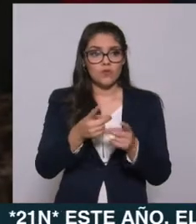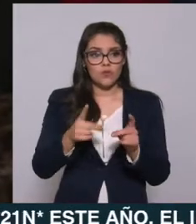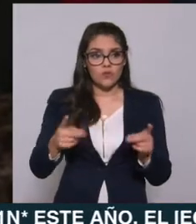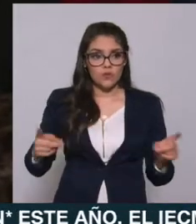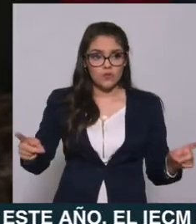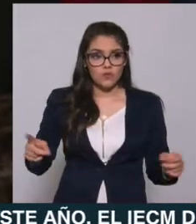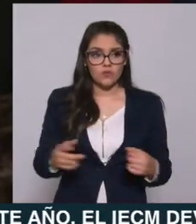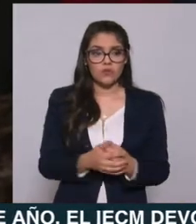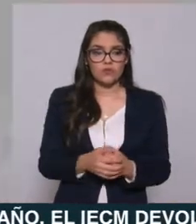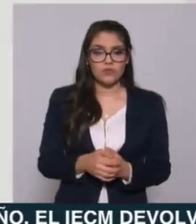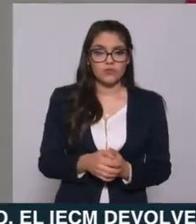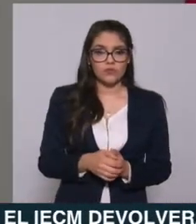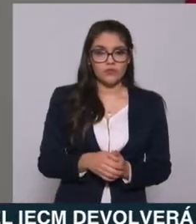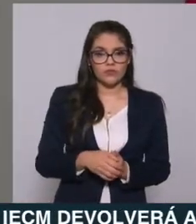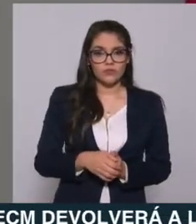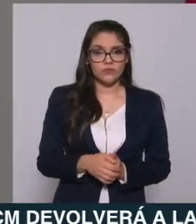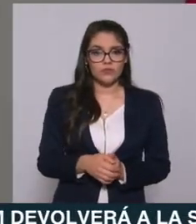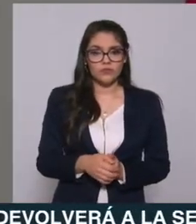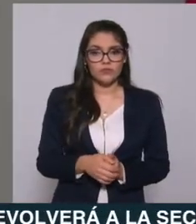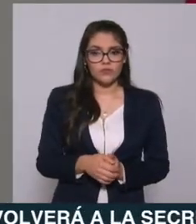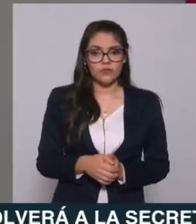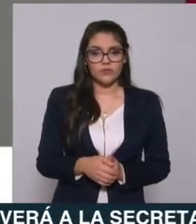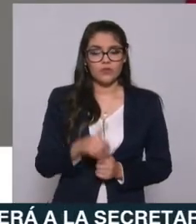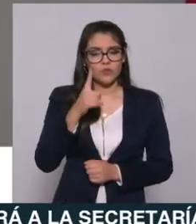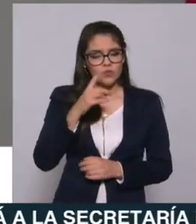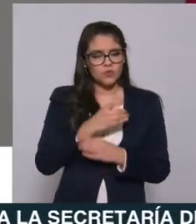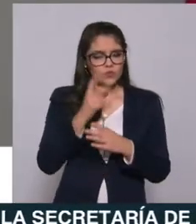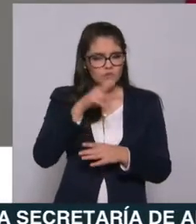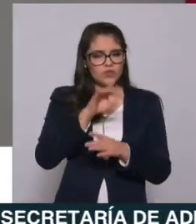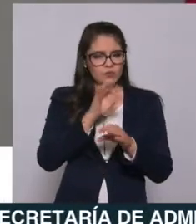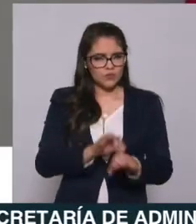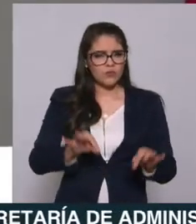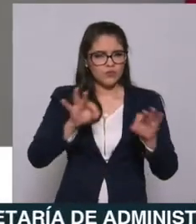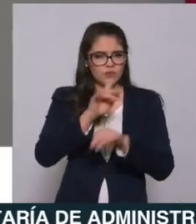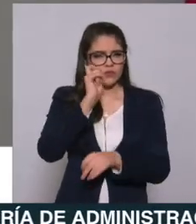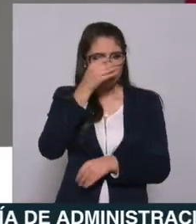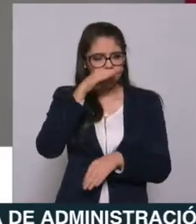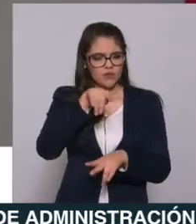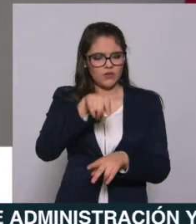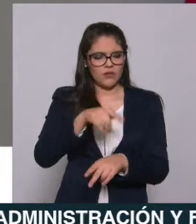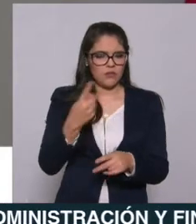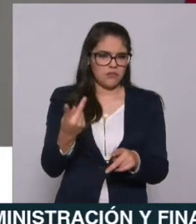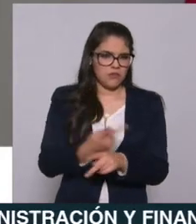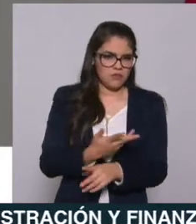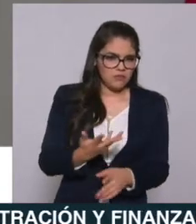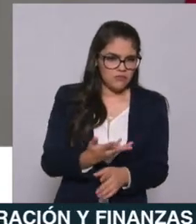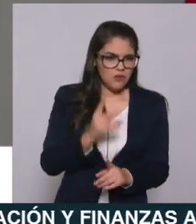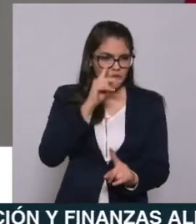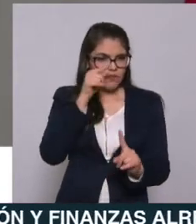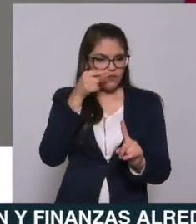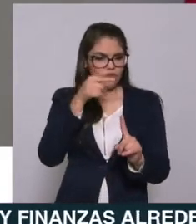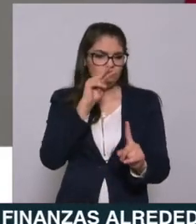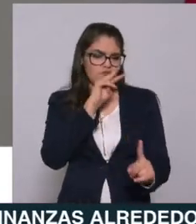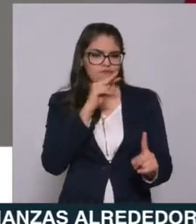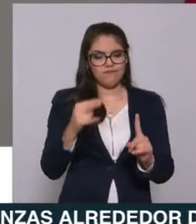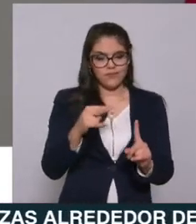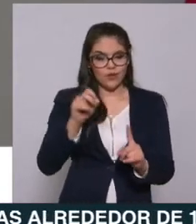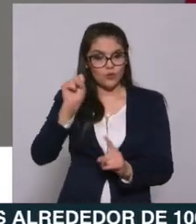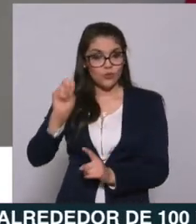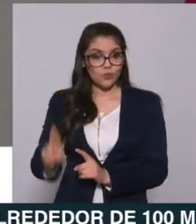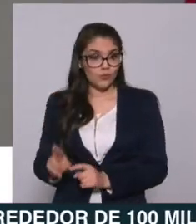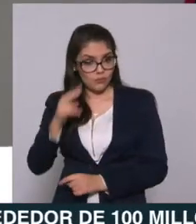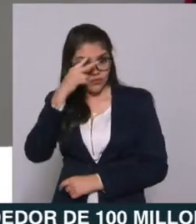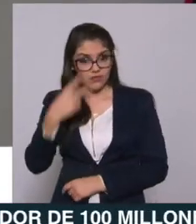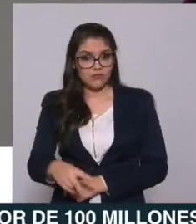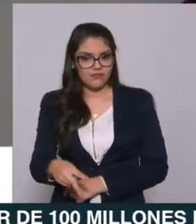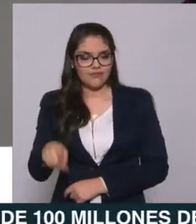comprometidos como socios y amigos. Y uno de los aspectos importantes de este trato es el enfoque en el sur de México. Como